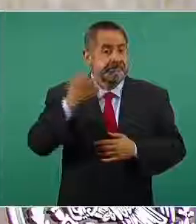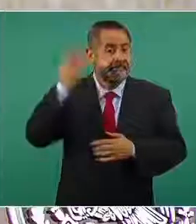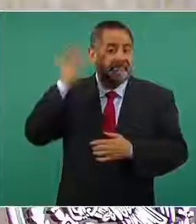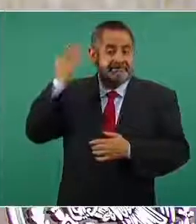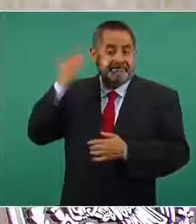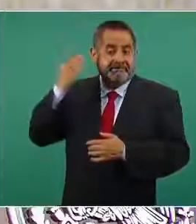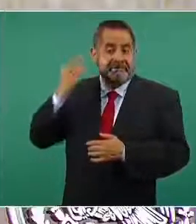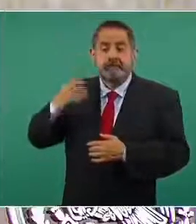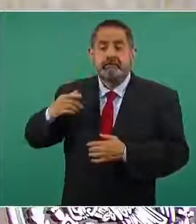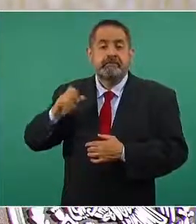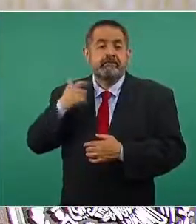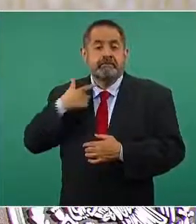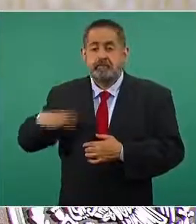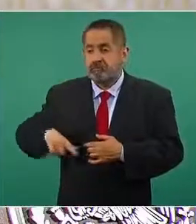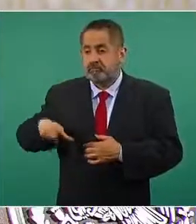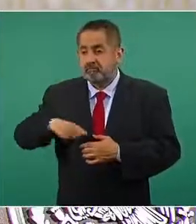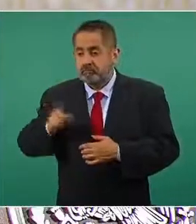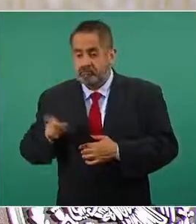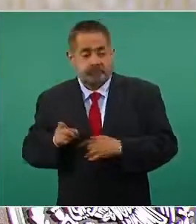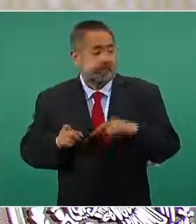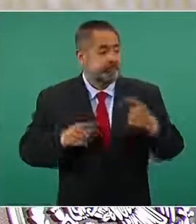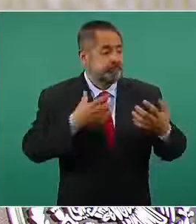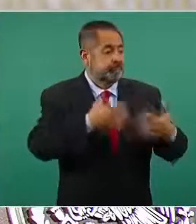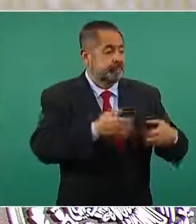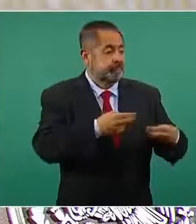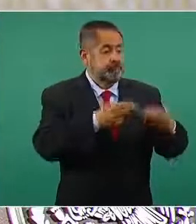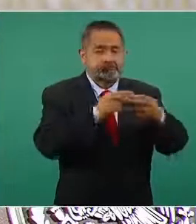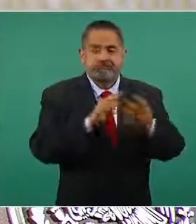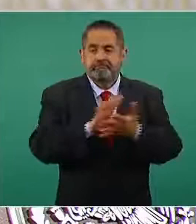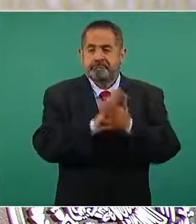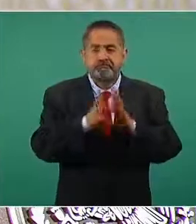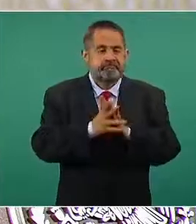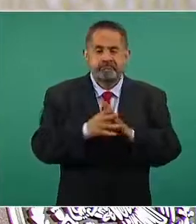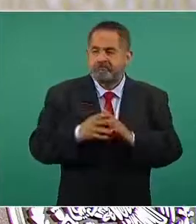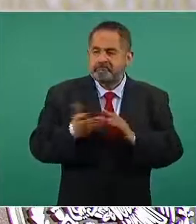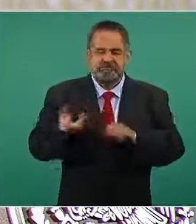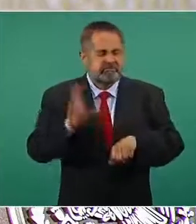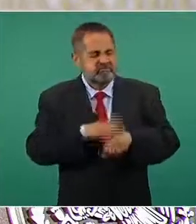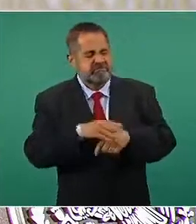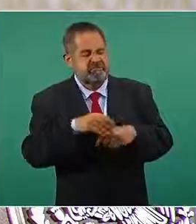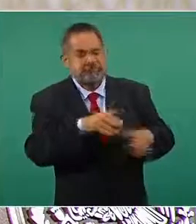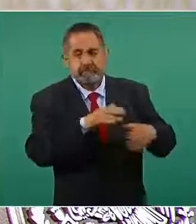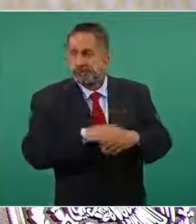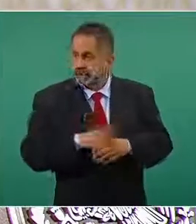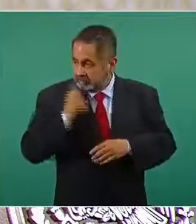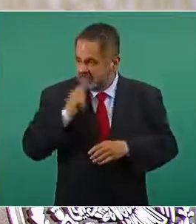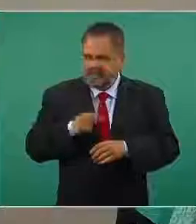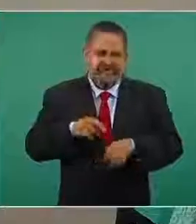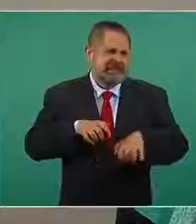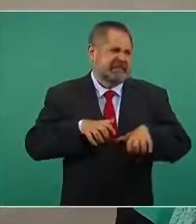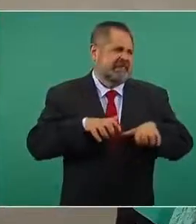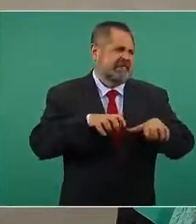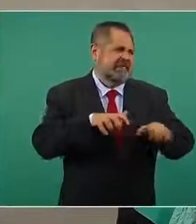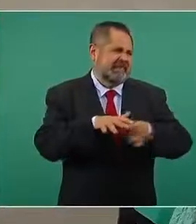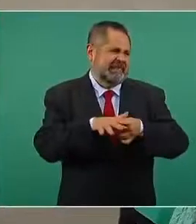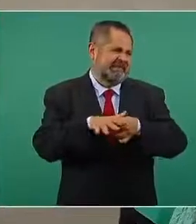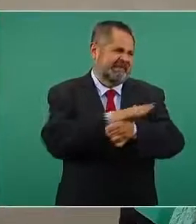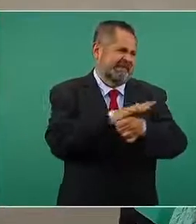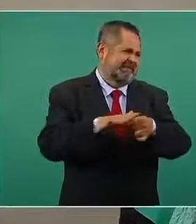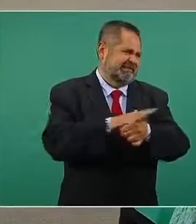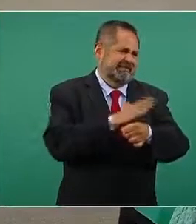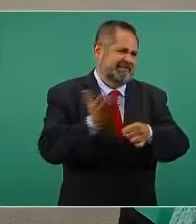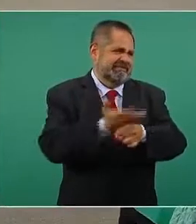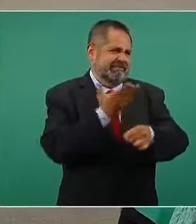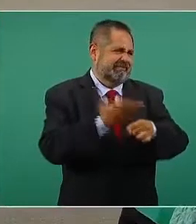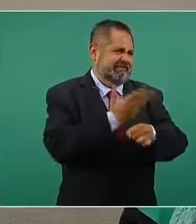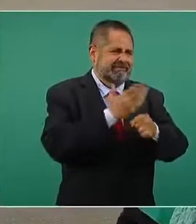de gobiernos, las empresas mineras han arrasado con ecosistemas y cuencas hidrológicas, contaminando regiones